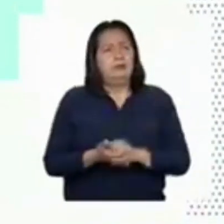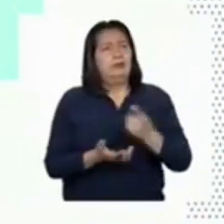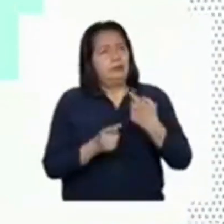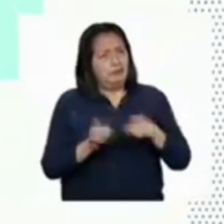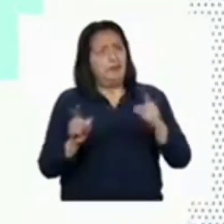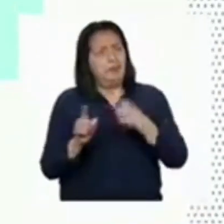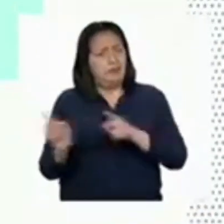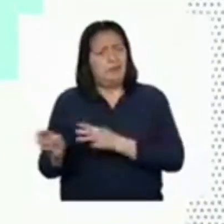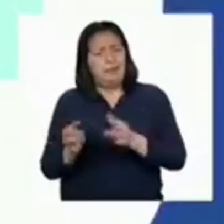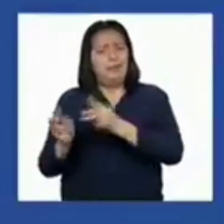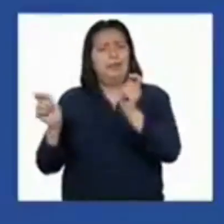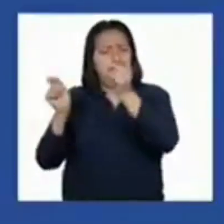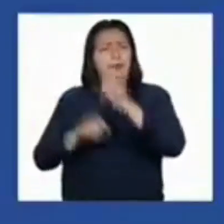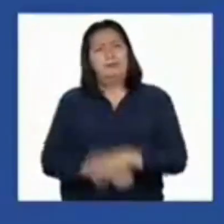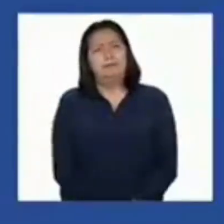forma distinta para celebrar.